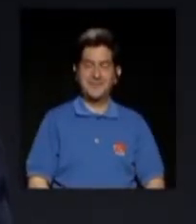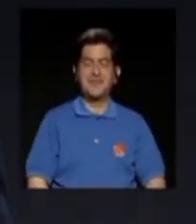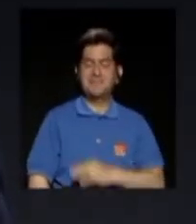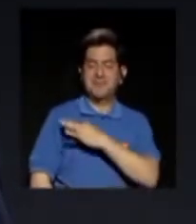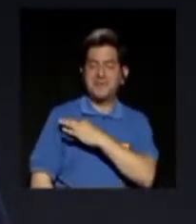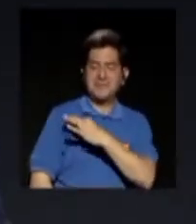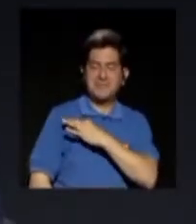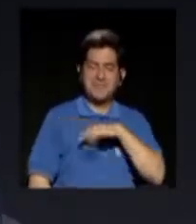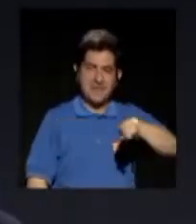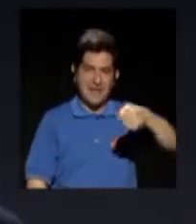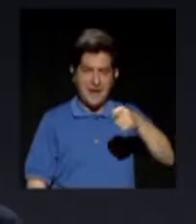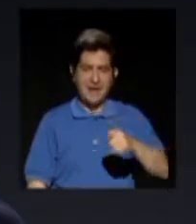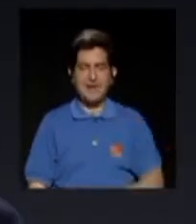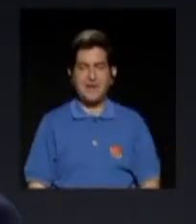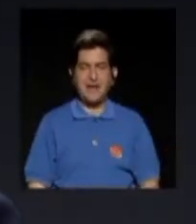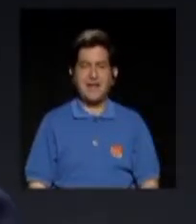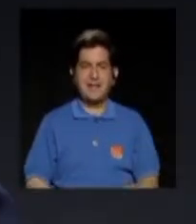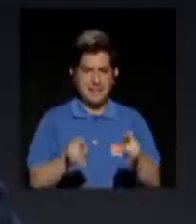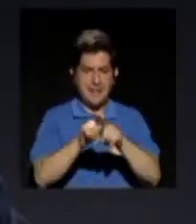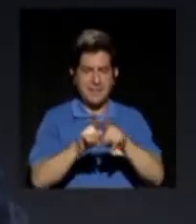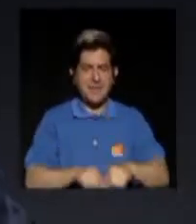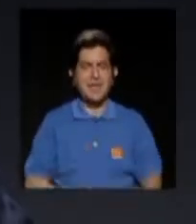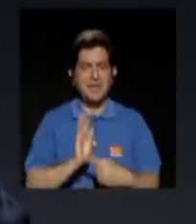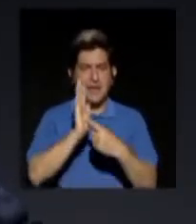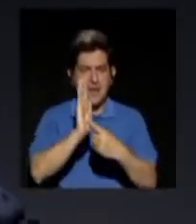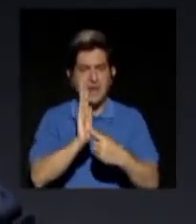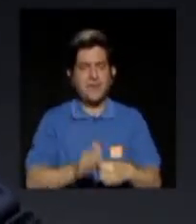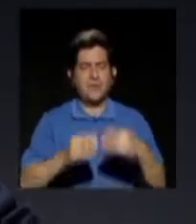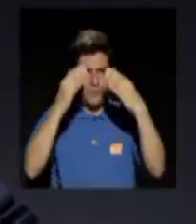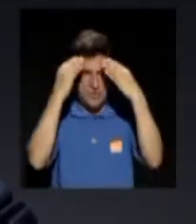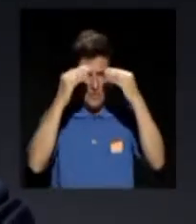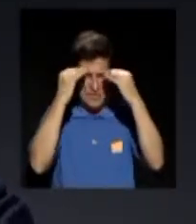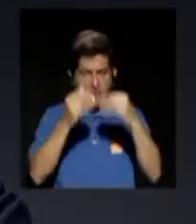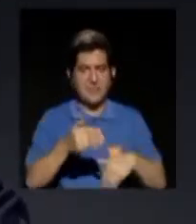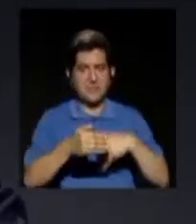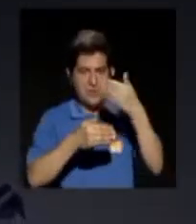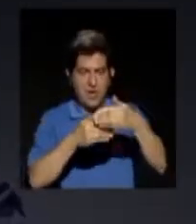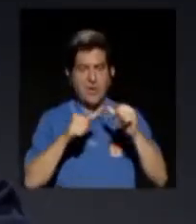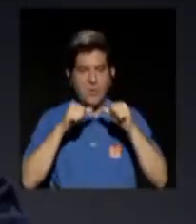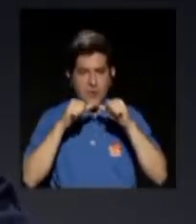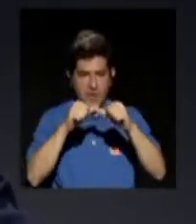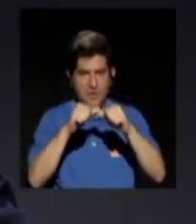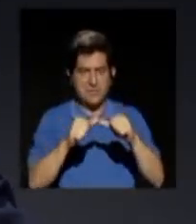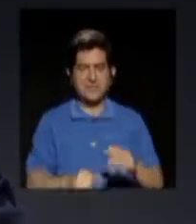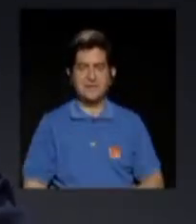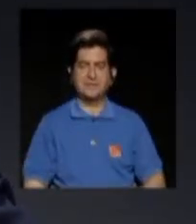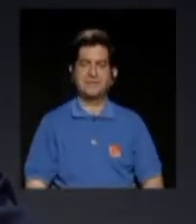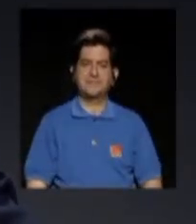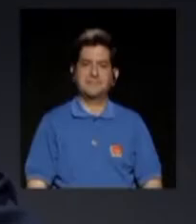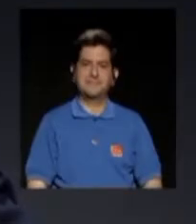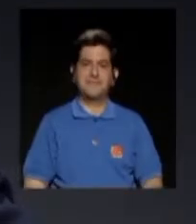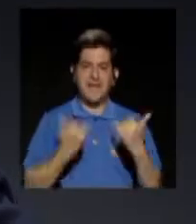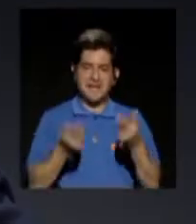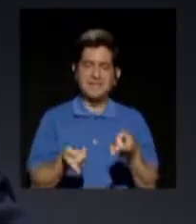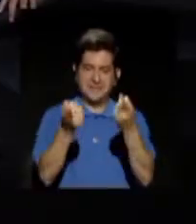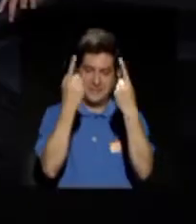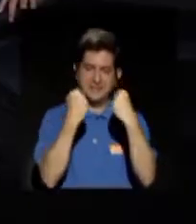invitaremos al canal a que nos amplíe el espacio para conversar una vez que lo tenga bien.